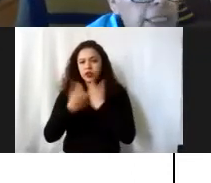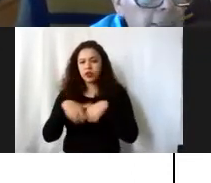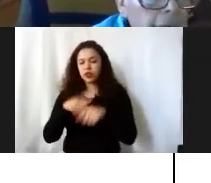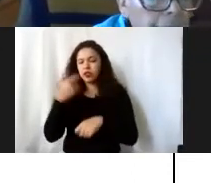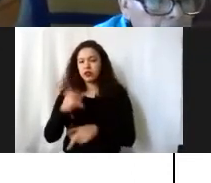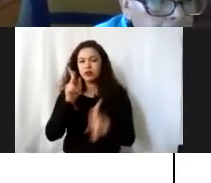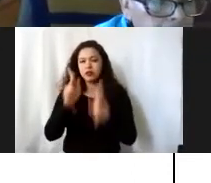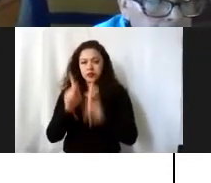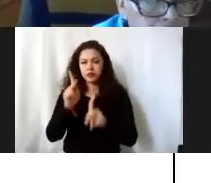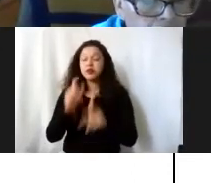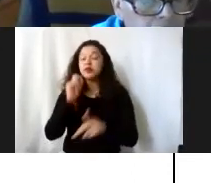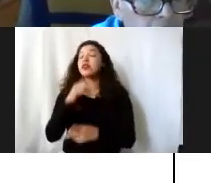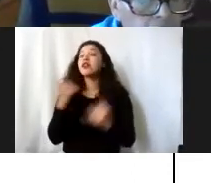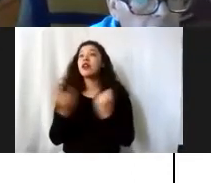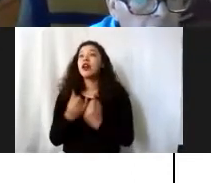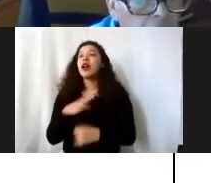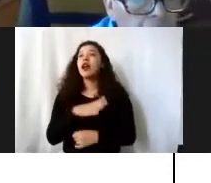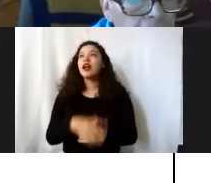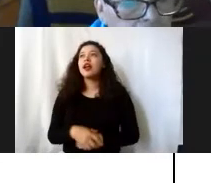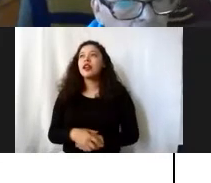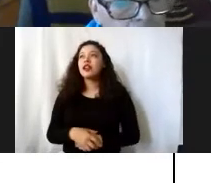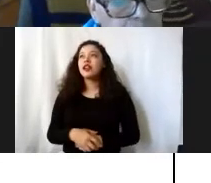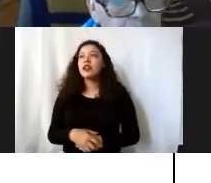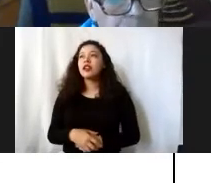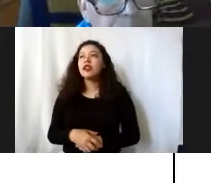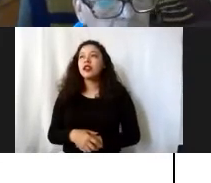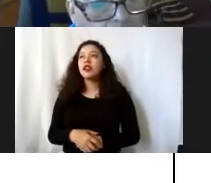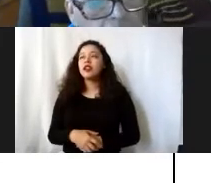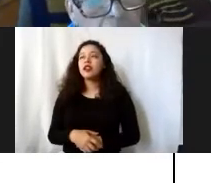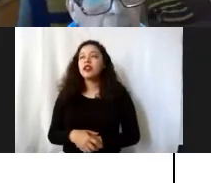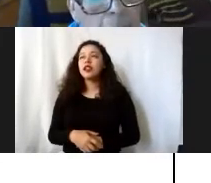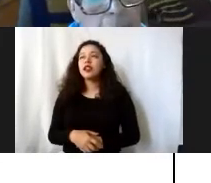También está, les decía yo, el de la maestra